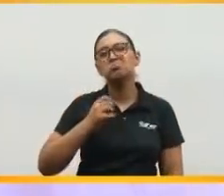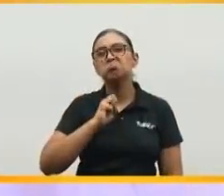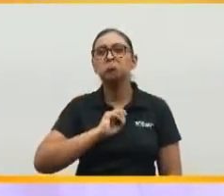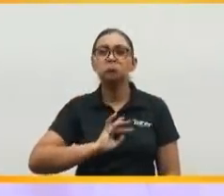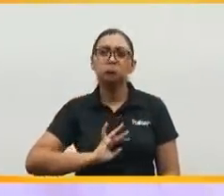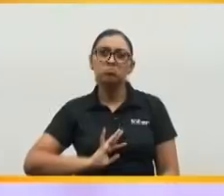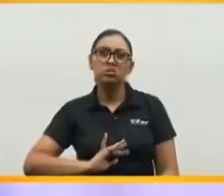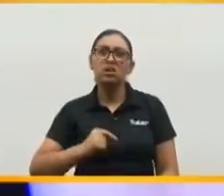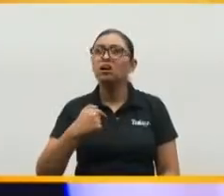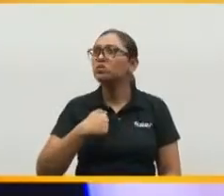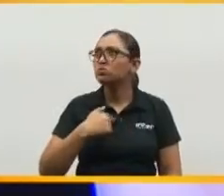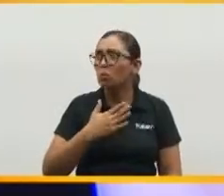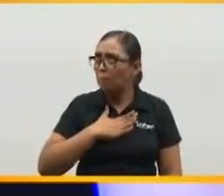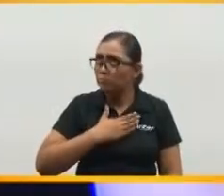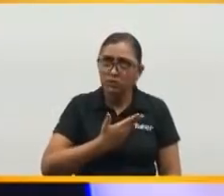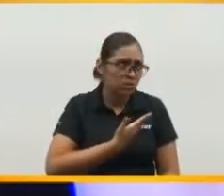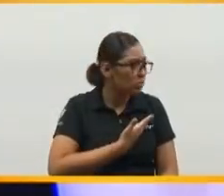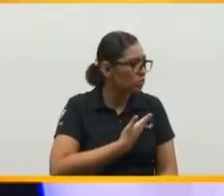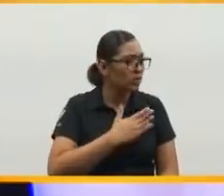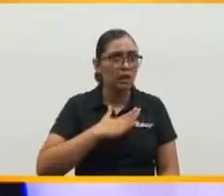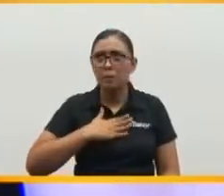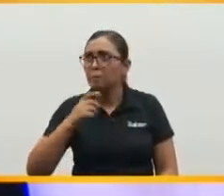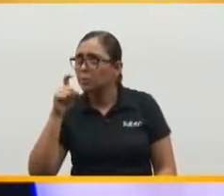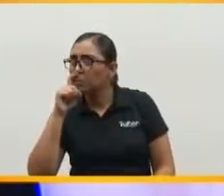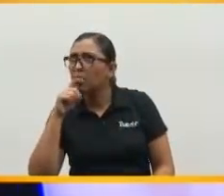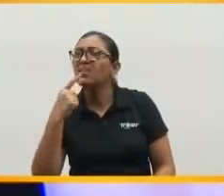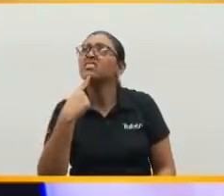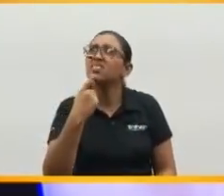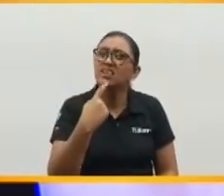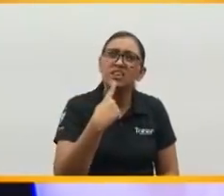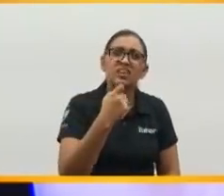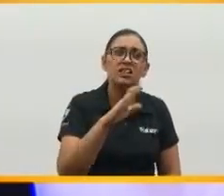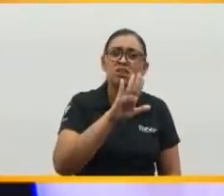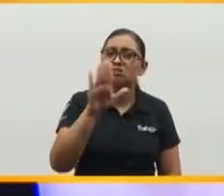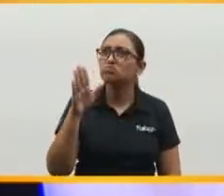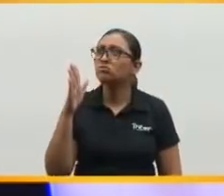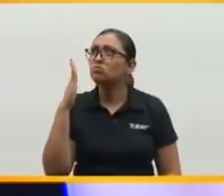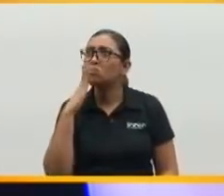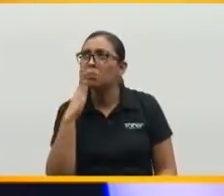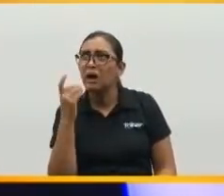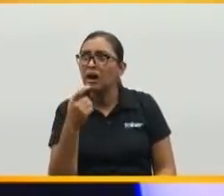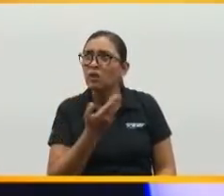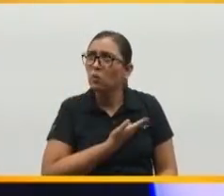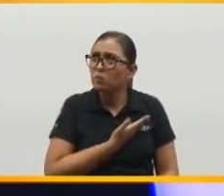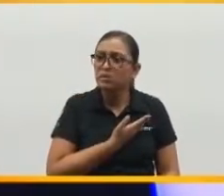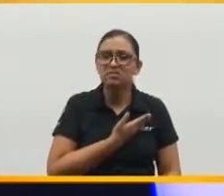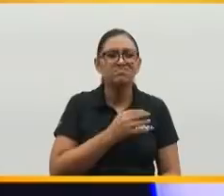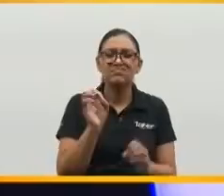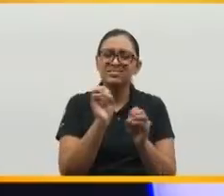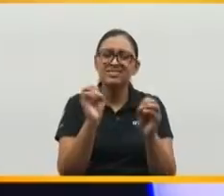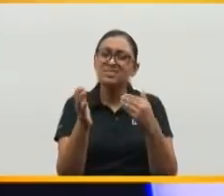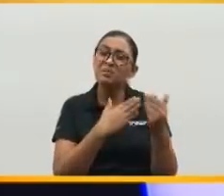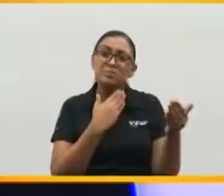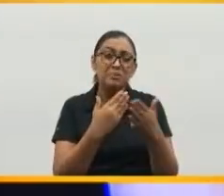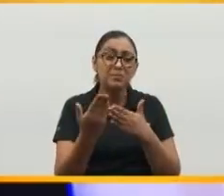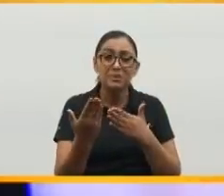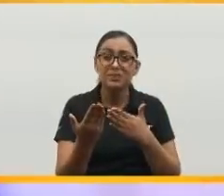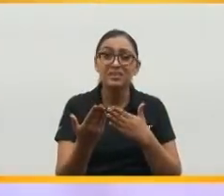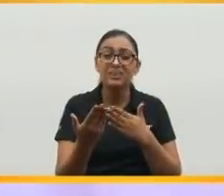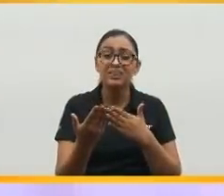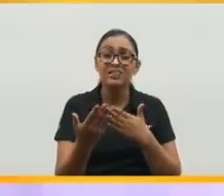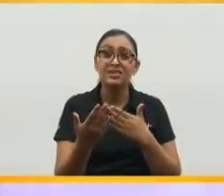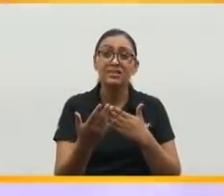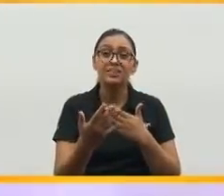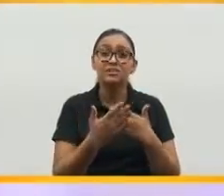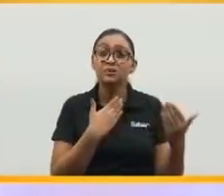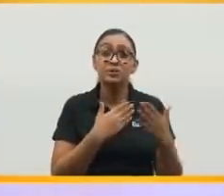habré sido yo, habrá sido su padre. ¿Quién pecó? Pecó su mamá, pecó su papá. ¿Sabe qué dice la Biblia? Ninguno de ellos pecó. Esto está